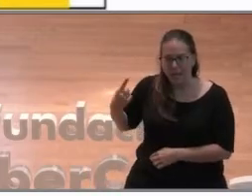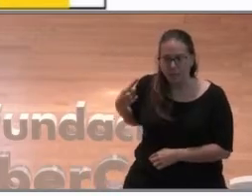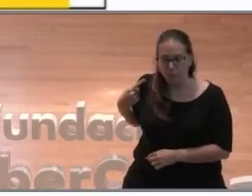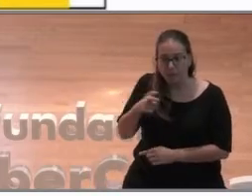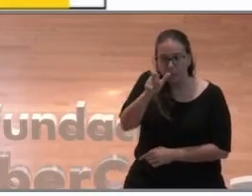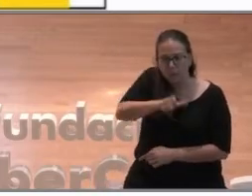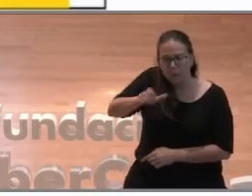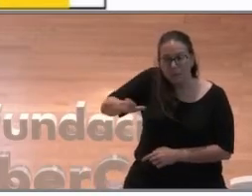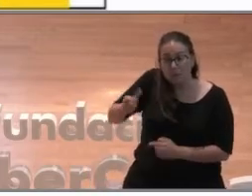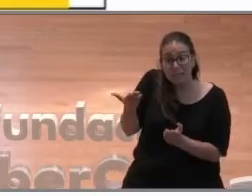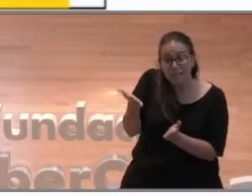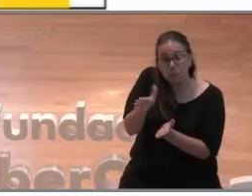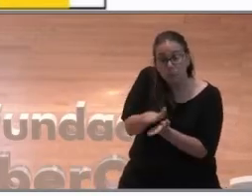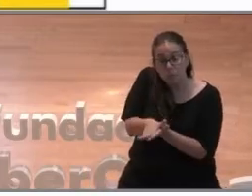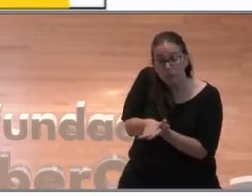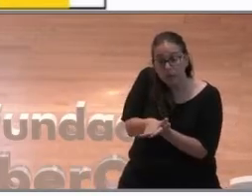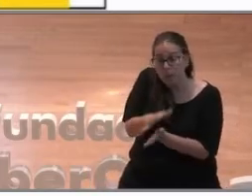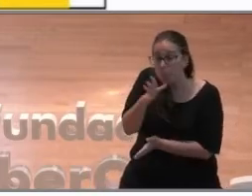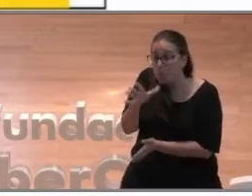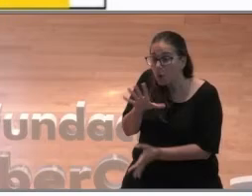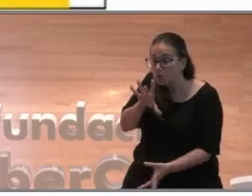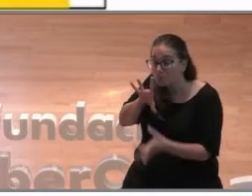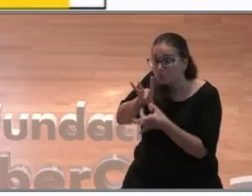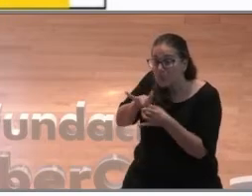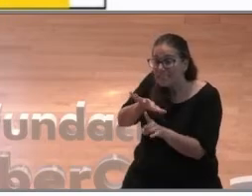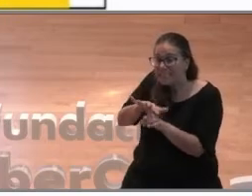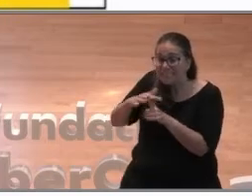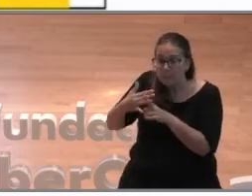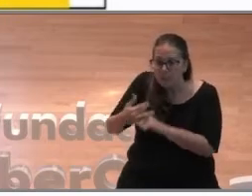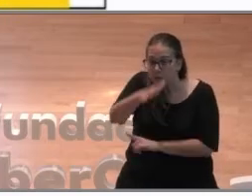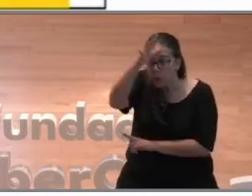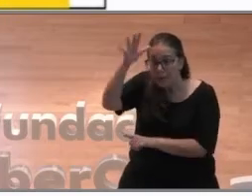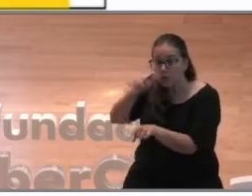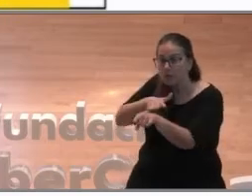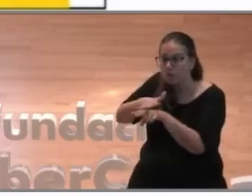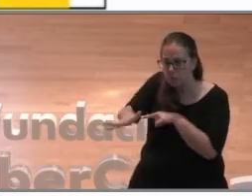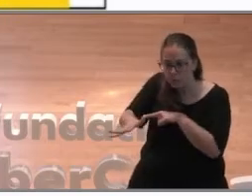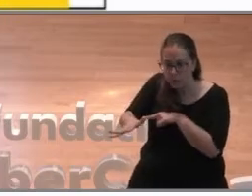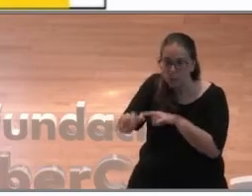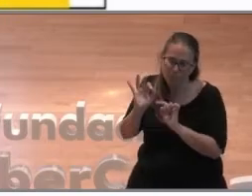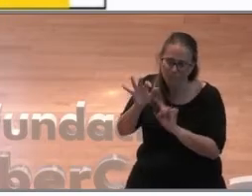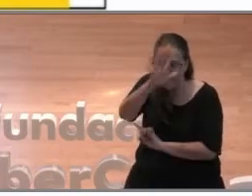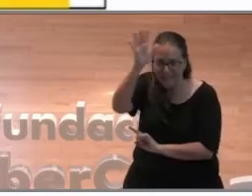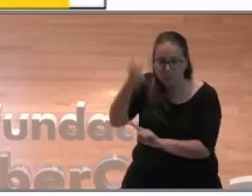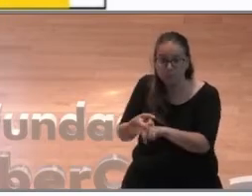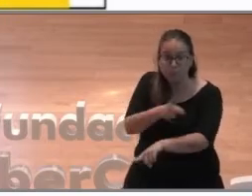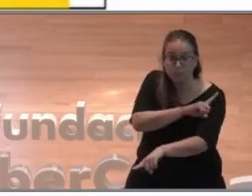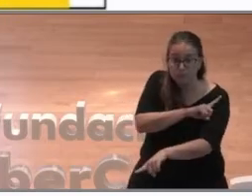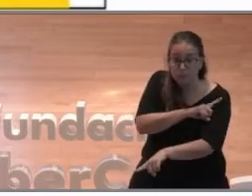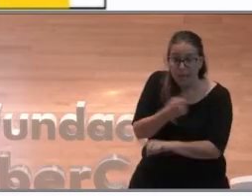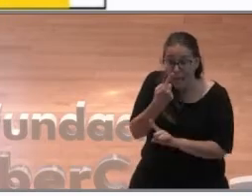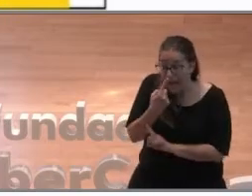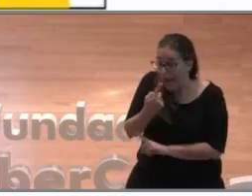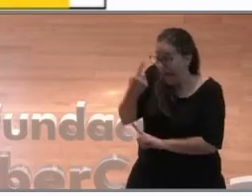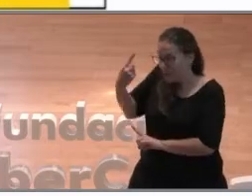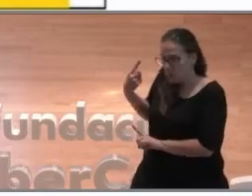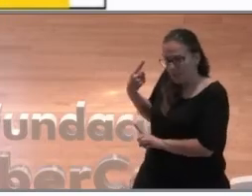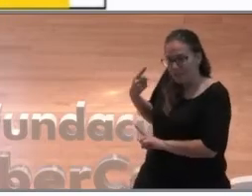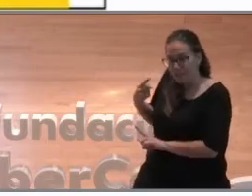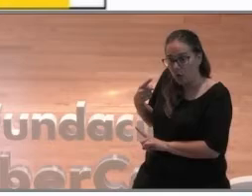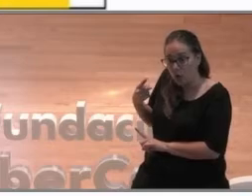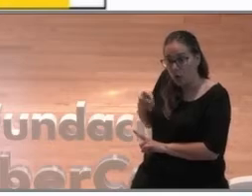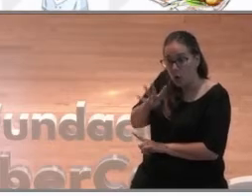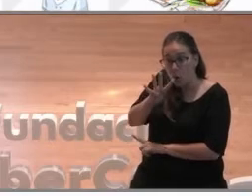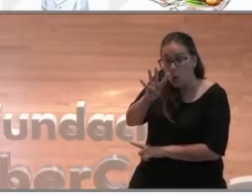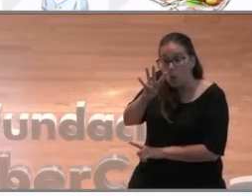murieron por situaciones influidas por el calor extremo, 4 veces más que el año anterior. Yo creo que